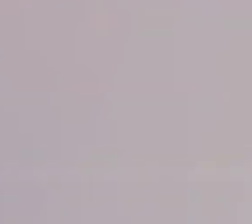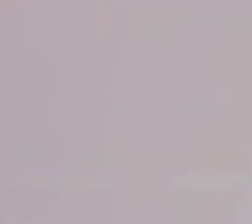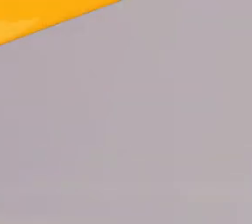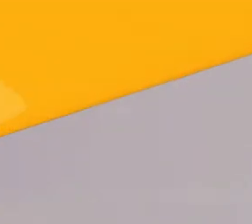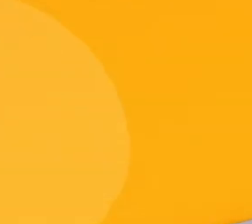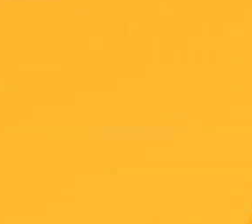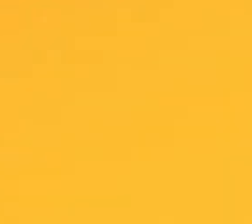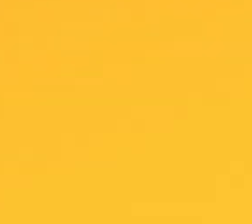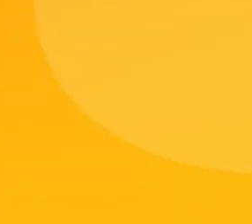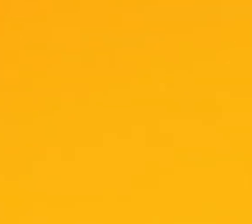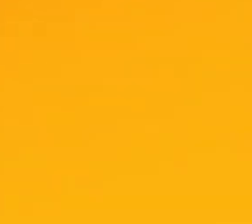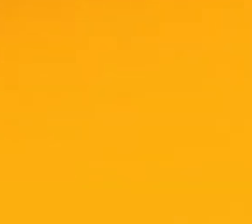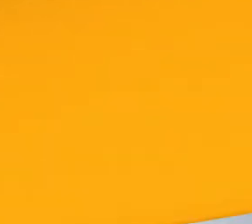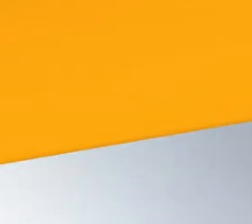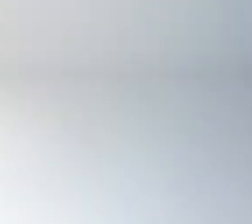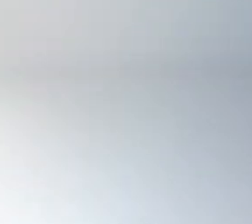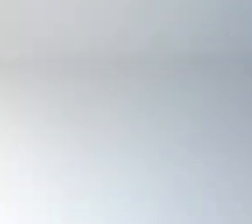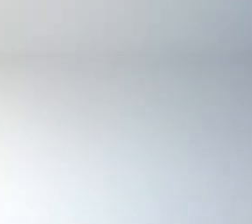Gracias.